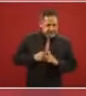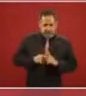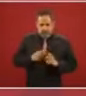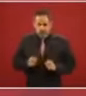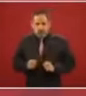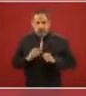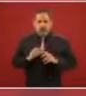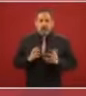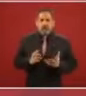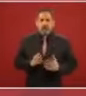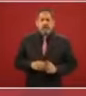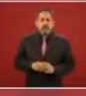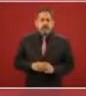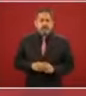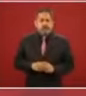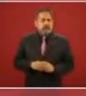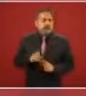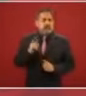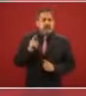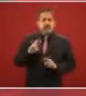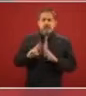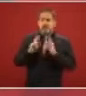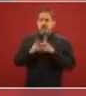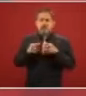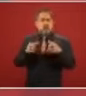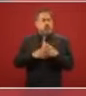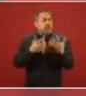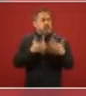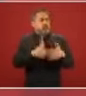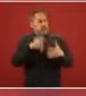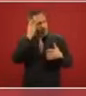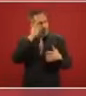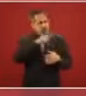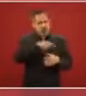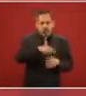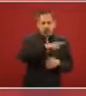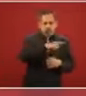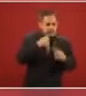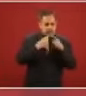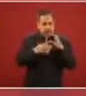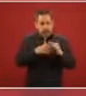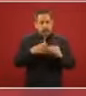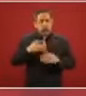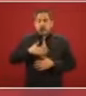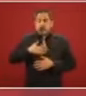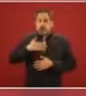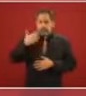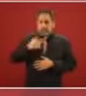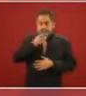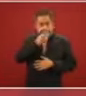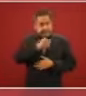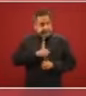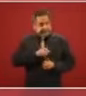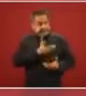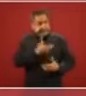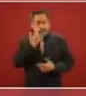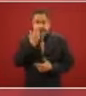posibilidad en una reunión de empresarios cuando yo expresé de